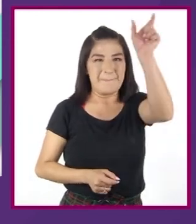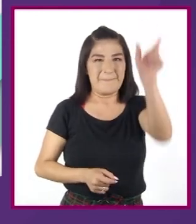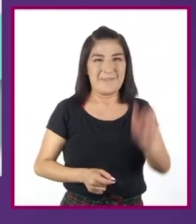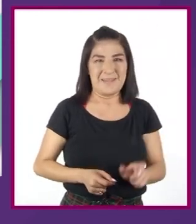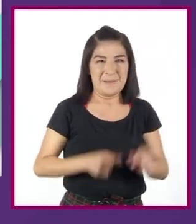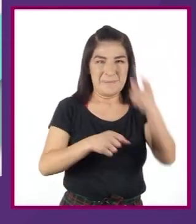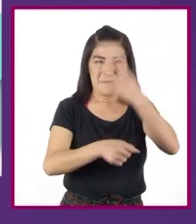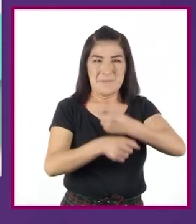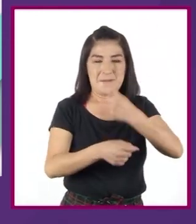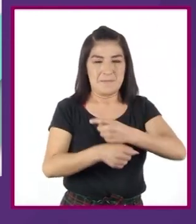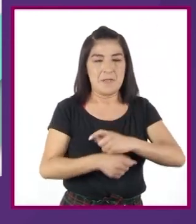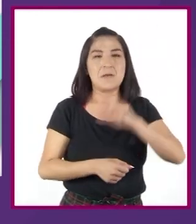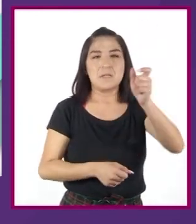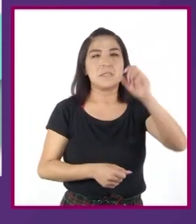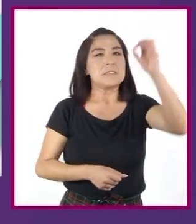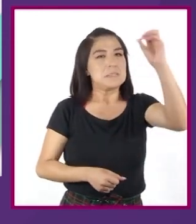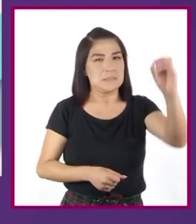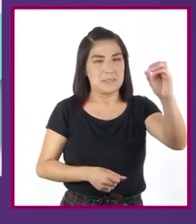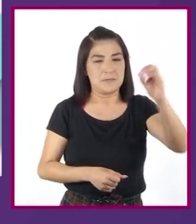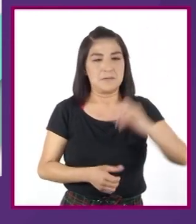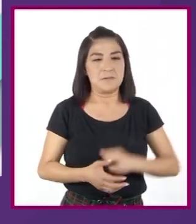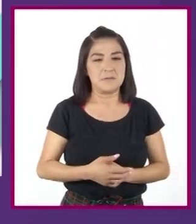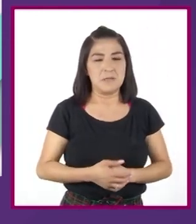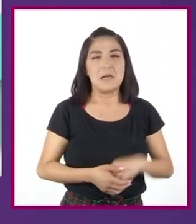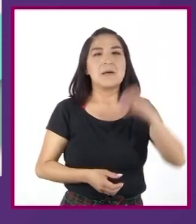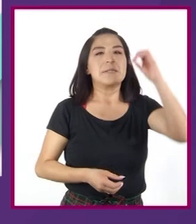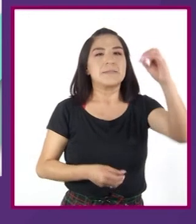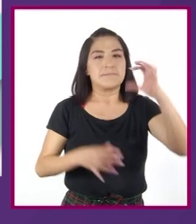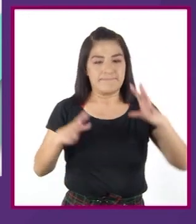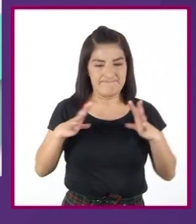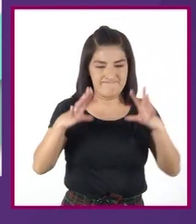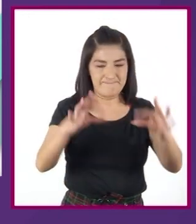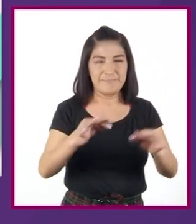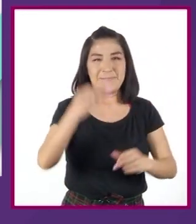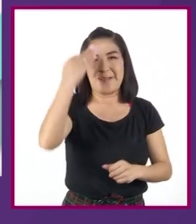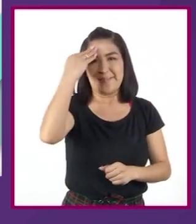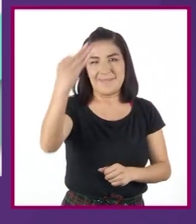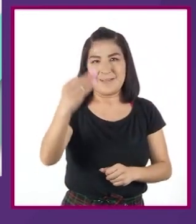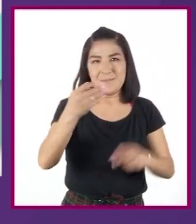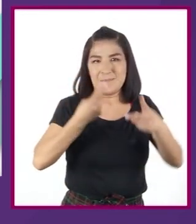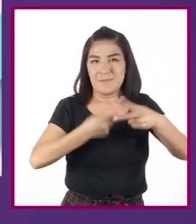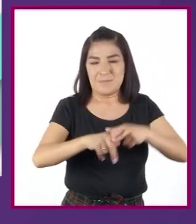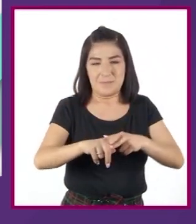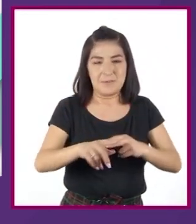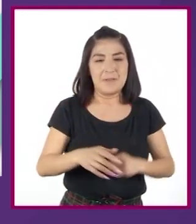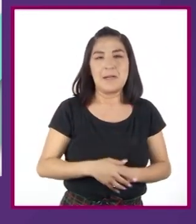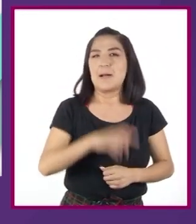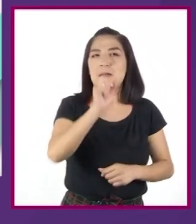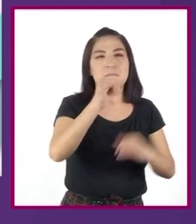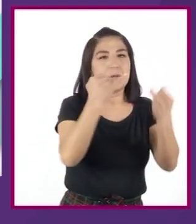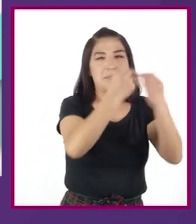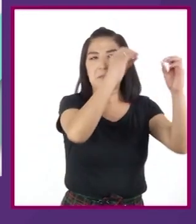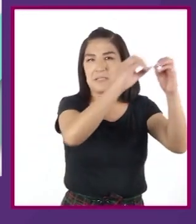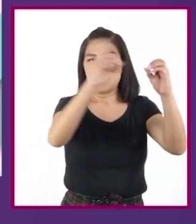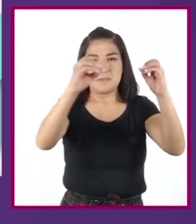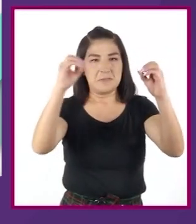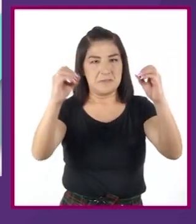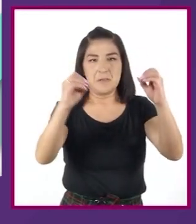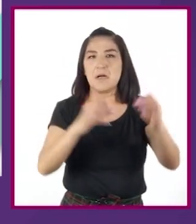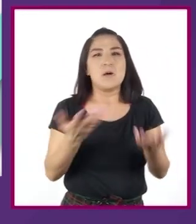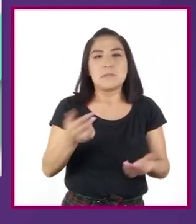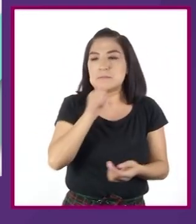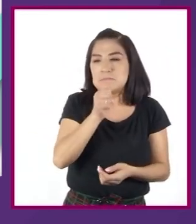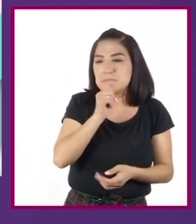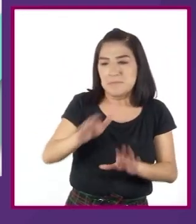3 columnas 0, por ser el comienzo del tiempo y por lo tanto, las 2 máquinas no han comenzado a